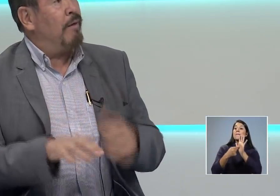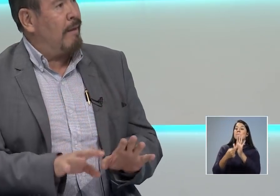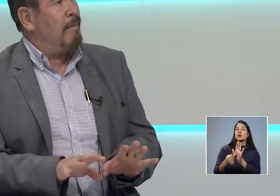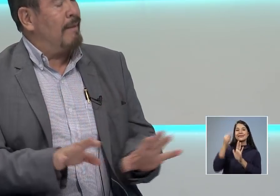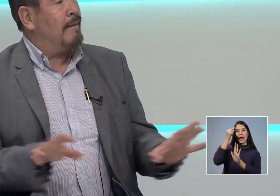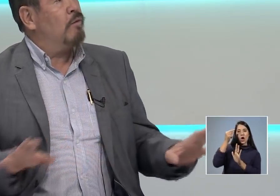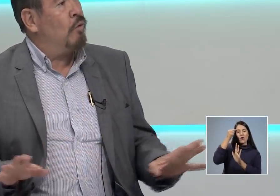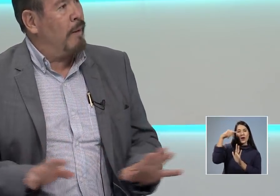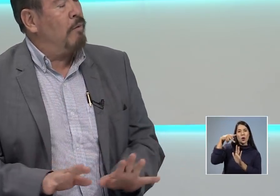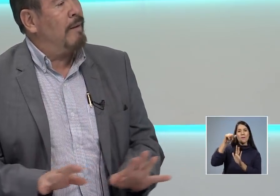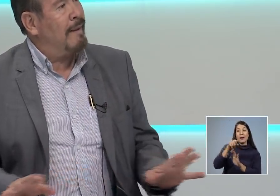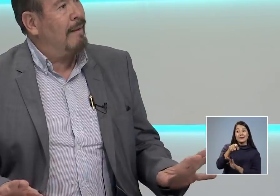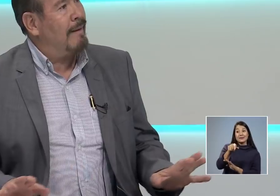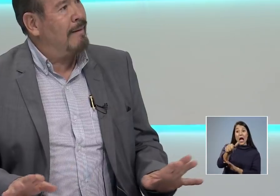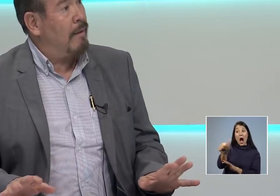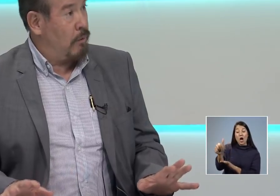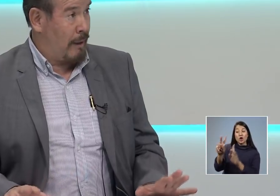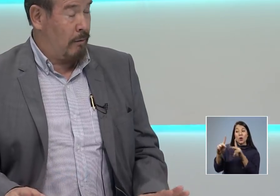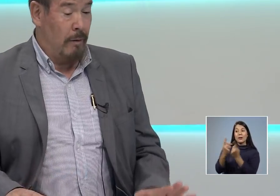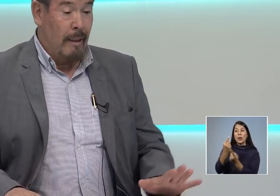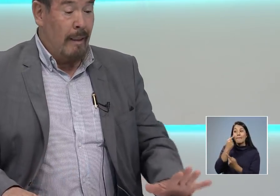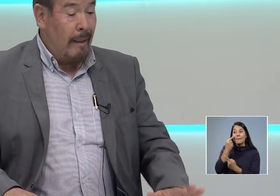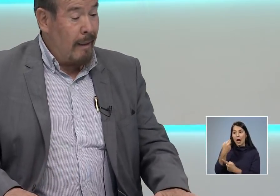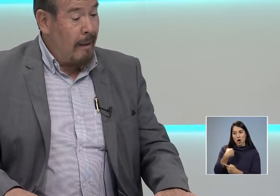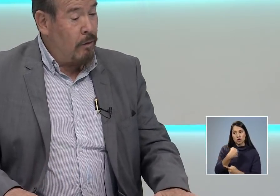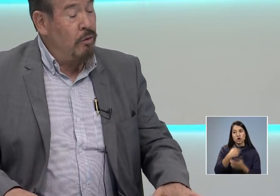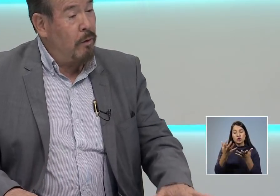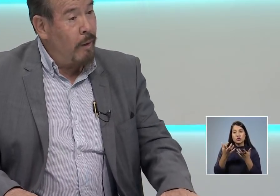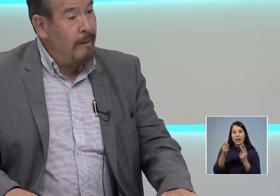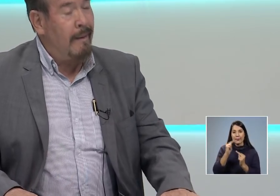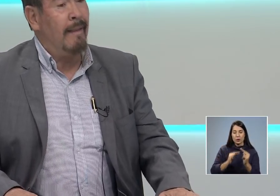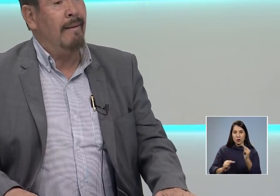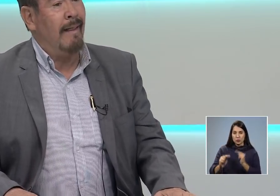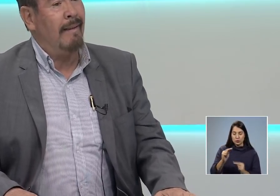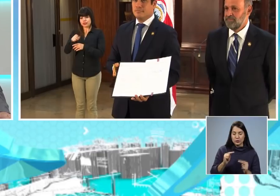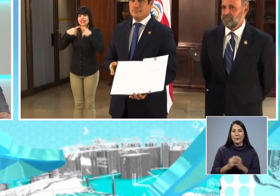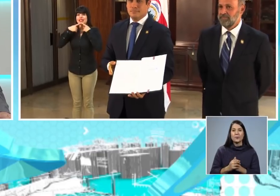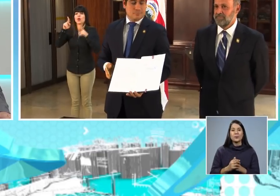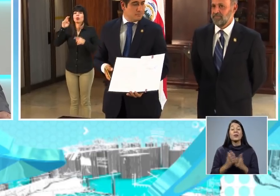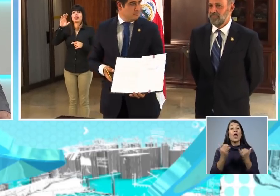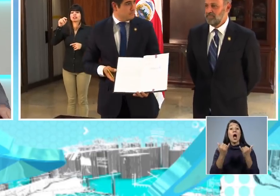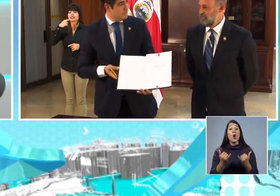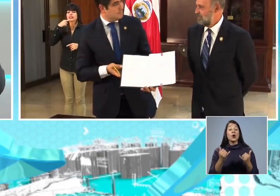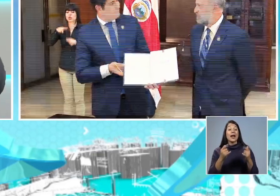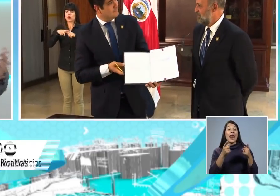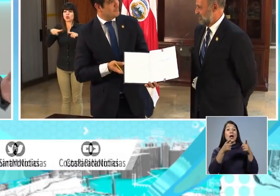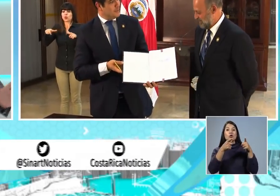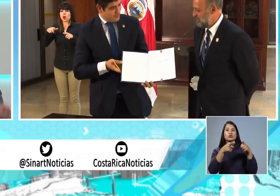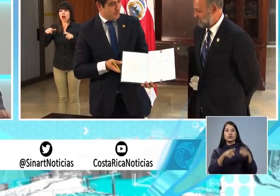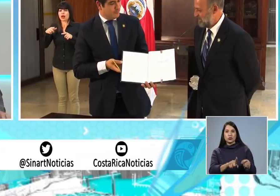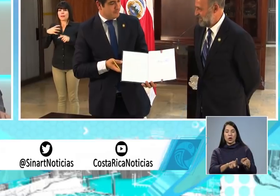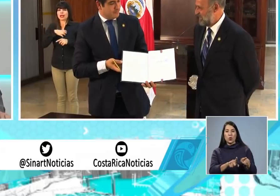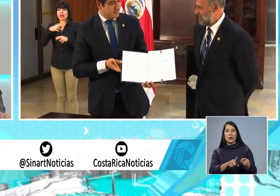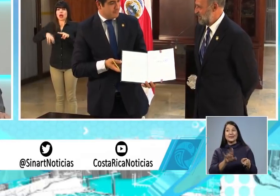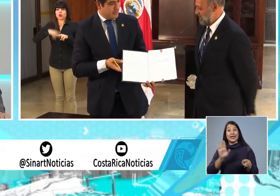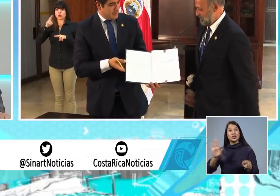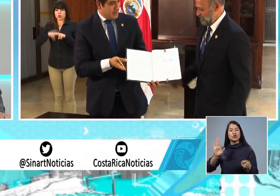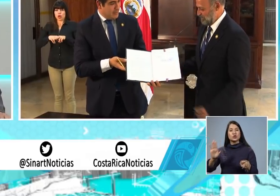bueno, efectivamente este es un gobierno que está negociando. La consecuencia directa de su oferta de